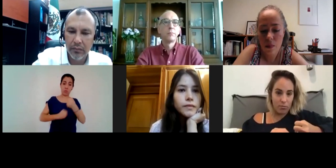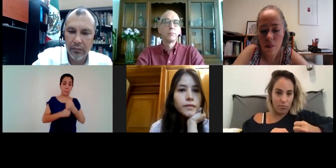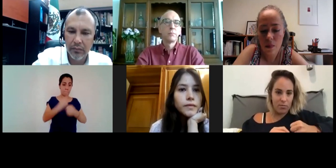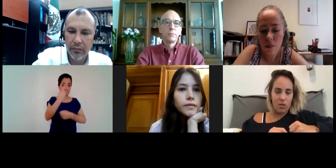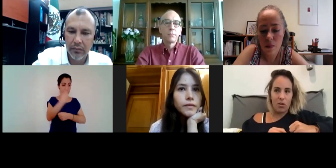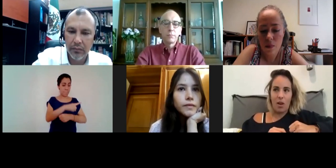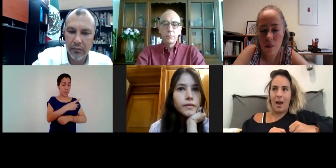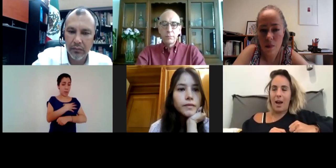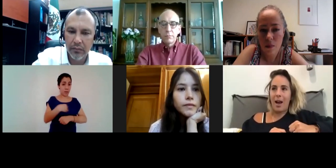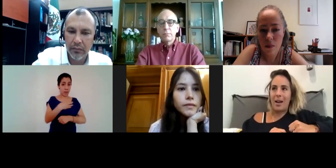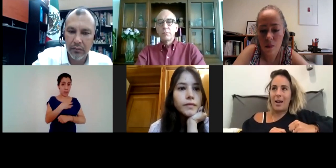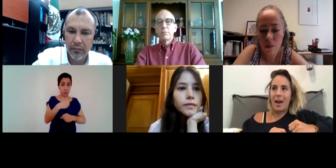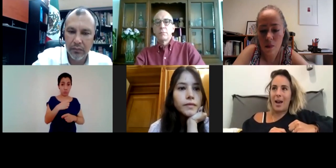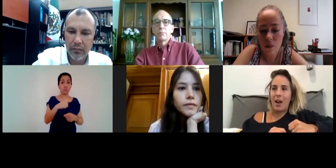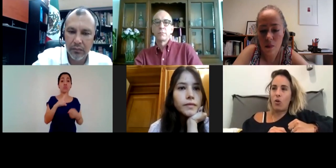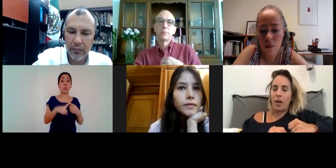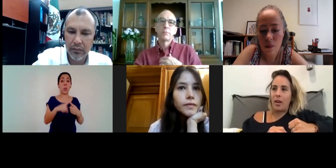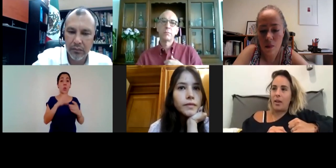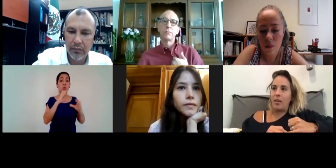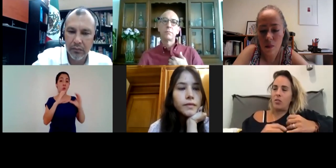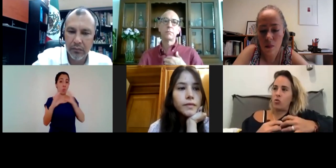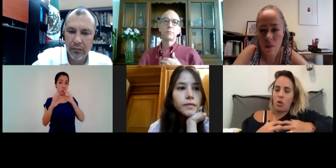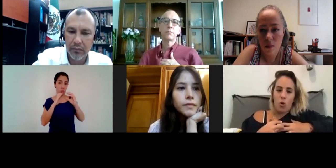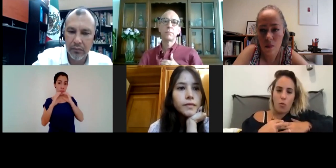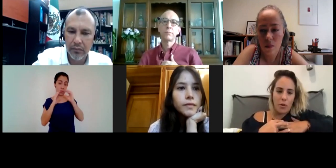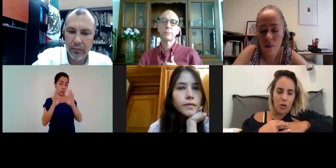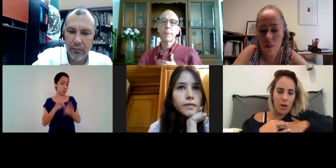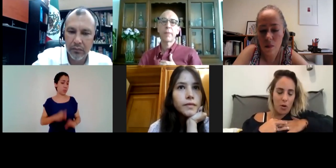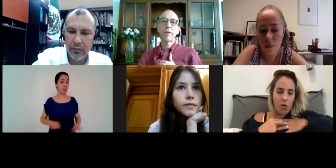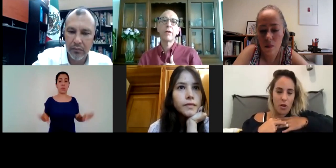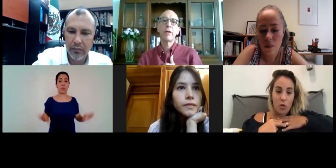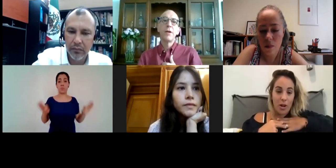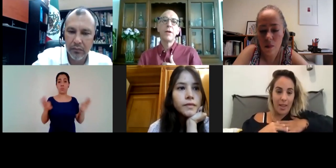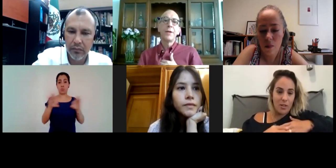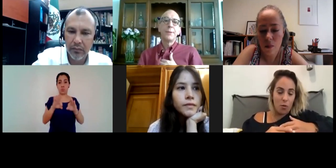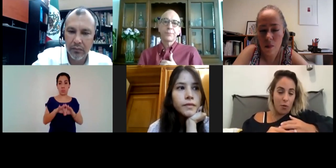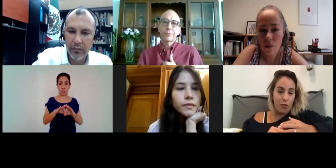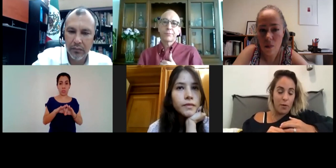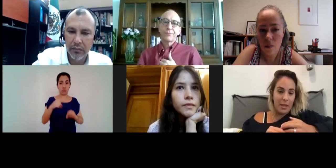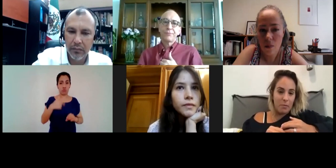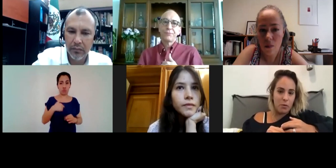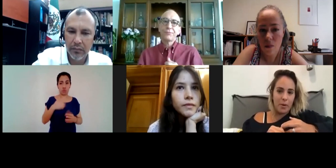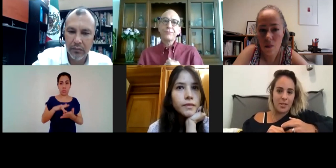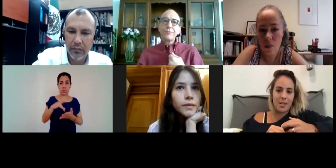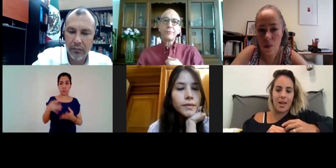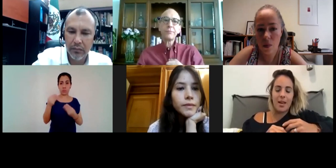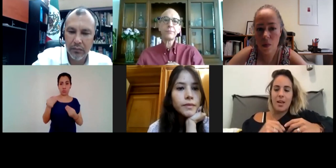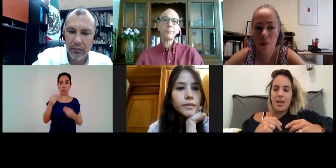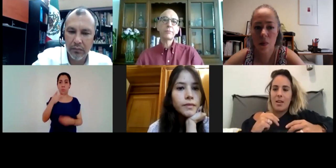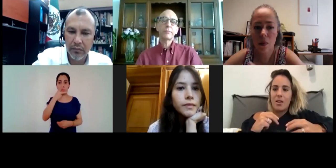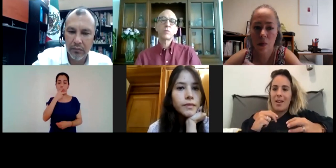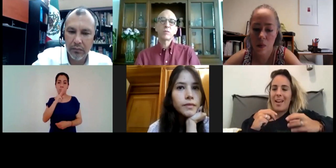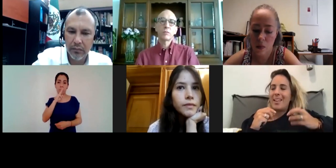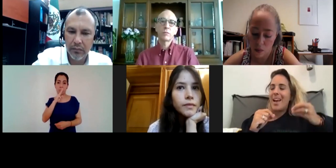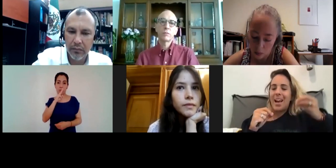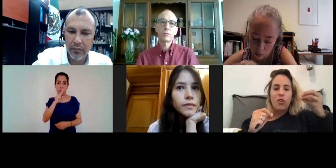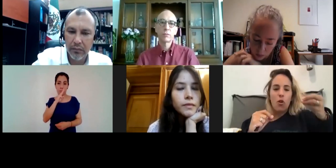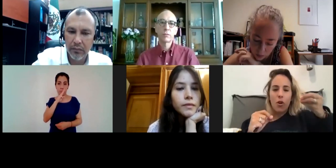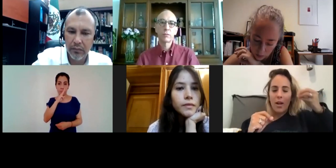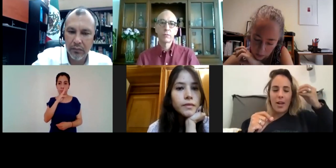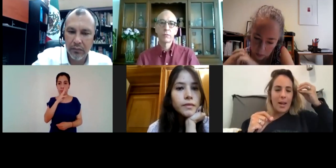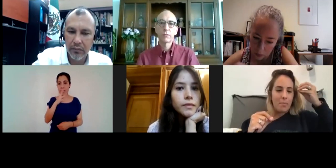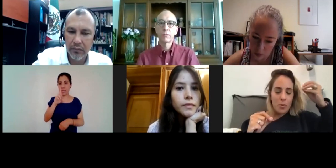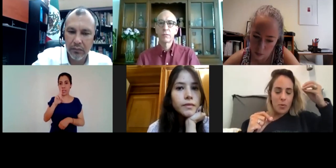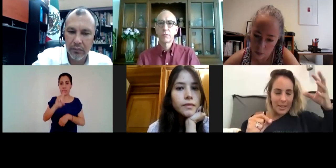comunicación. Algo que, y esto es algo como muy personal, pero algo que yo agradezco profundamente de mis papás, es que el día que